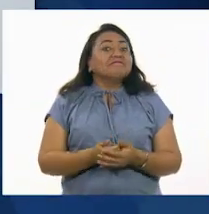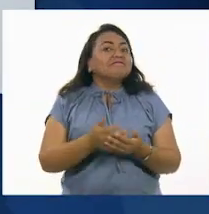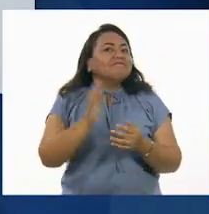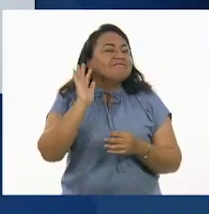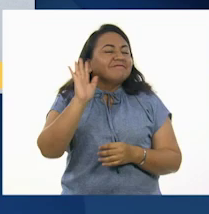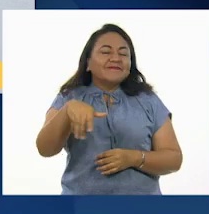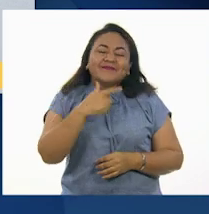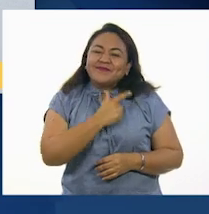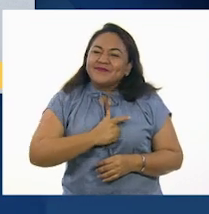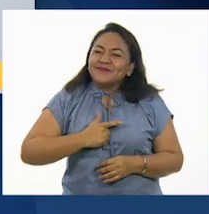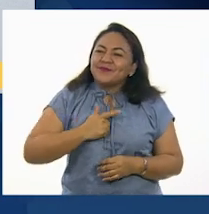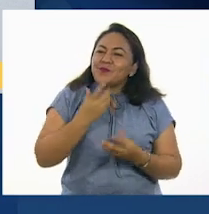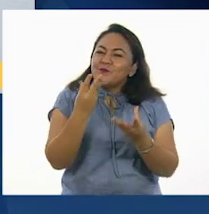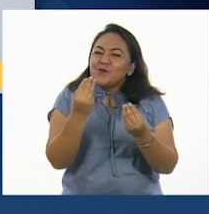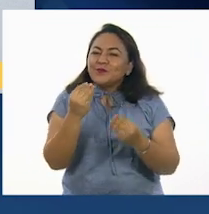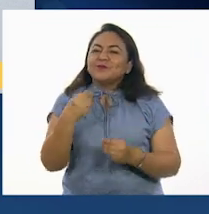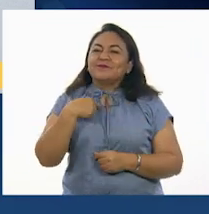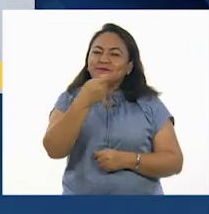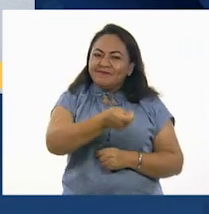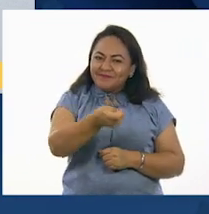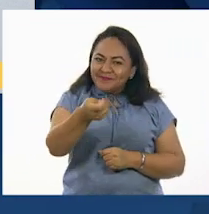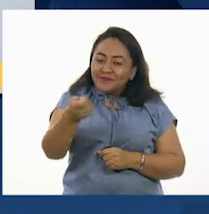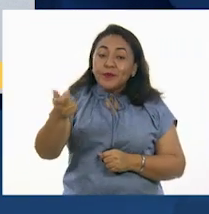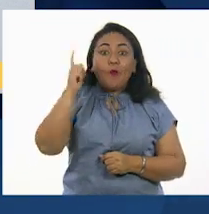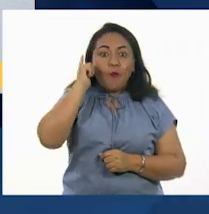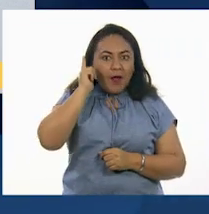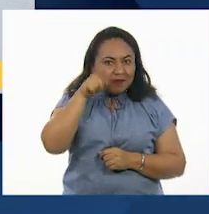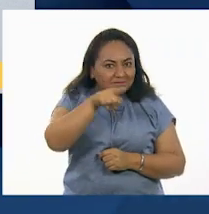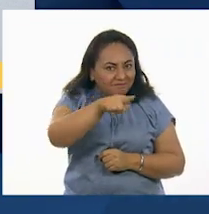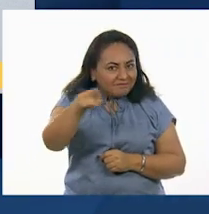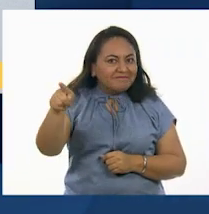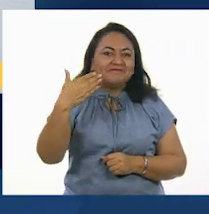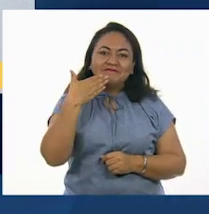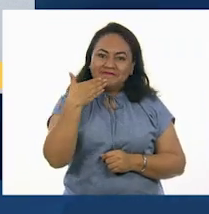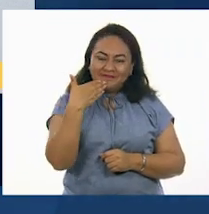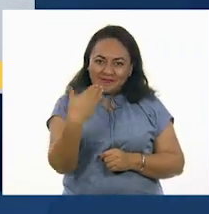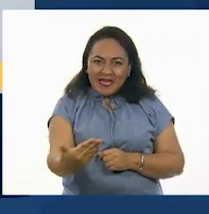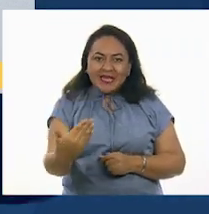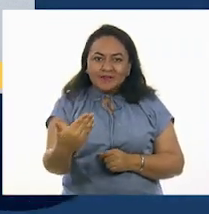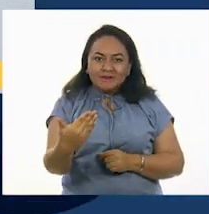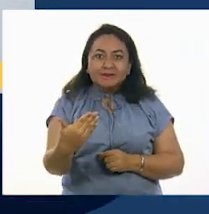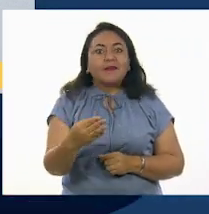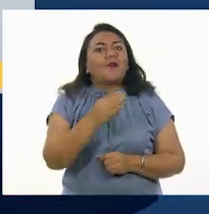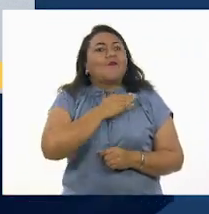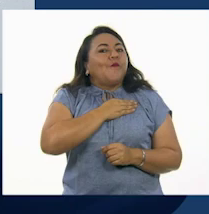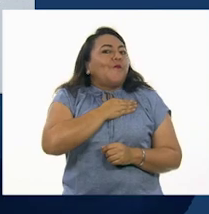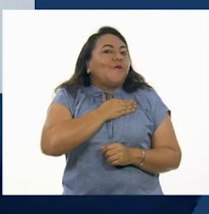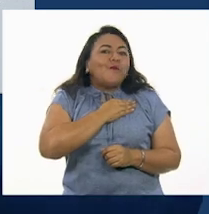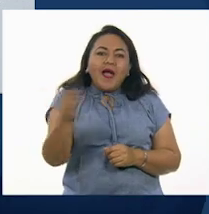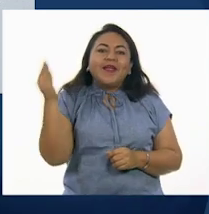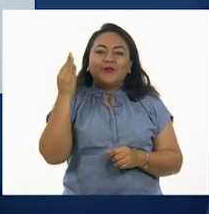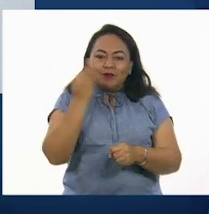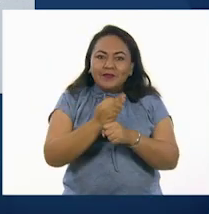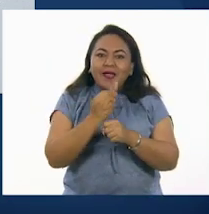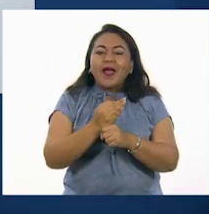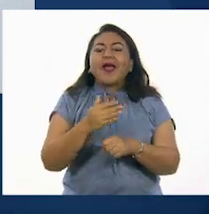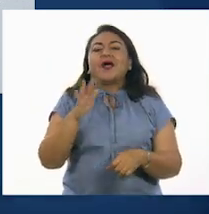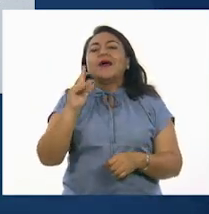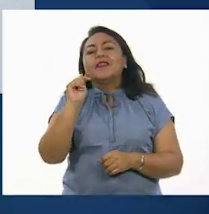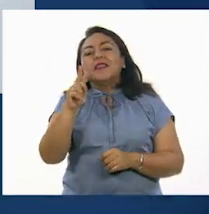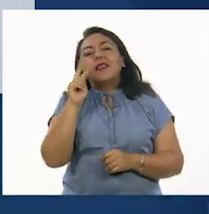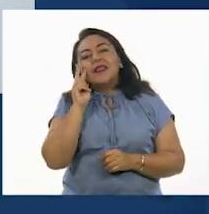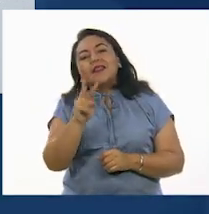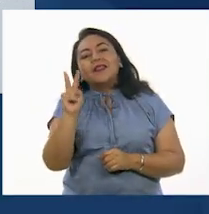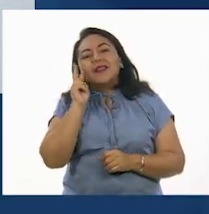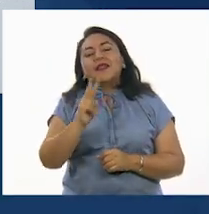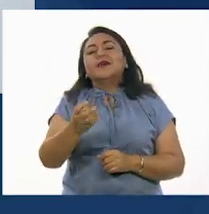Me da mucho gusto saludarlos. Espero que estén muy bien. Qué bueno que vemos la escuela en la tele y